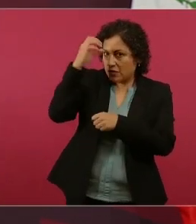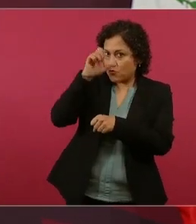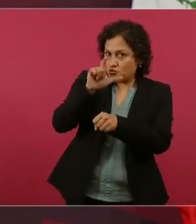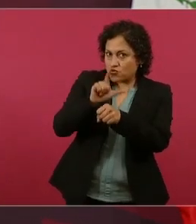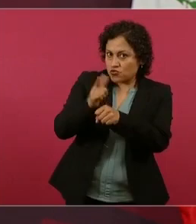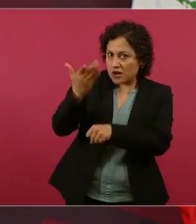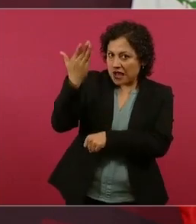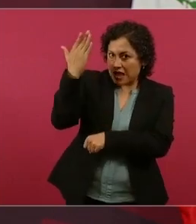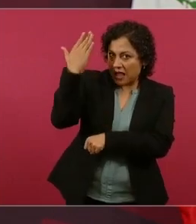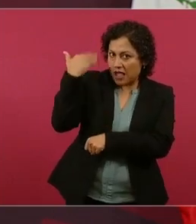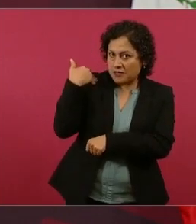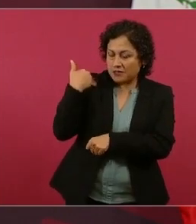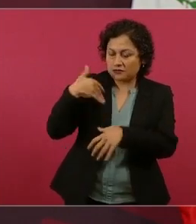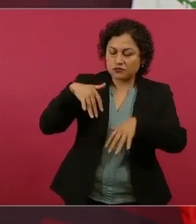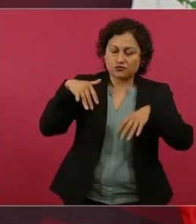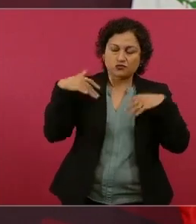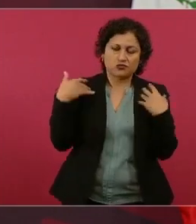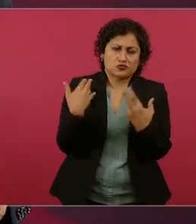Entonces,